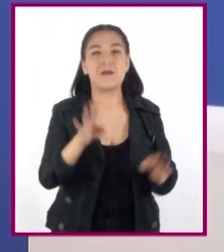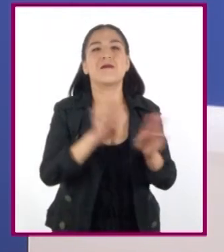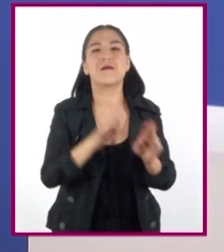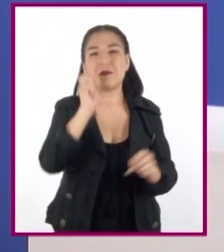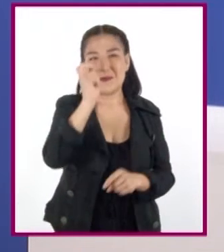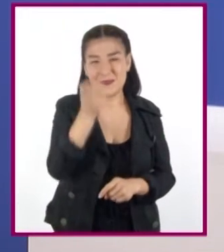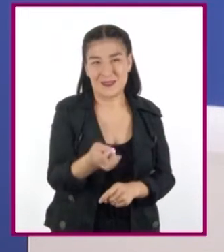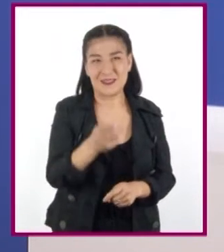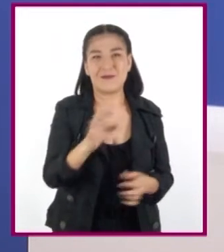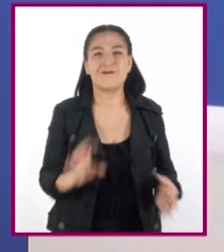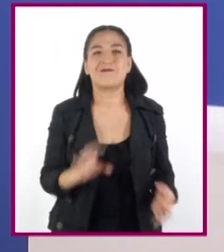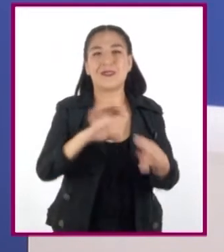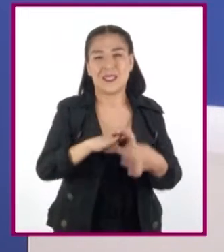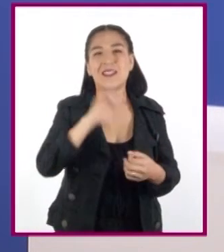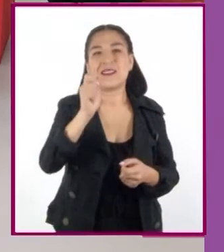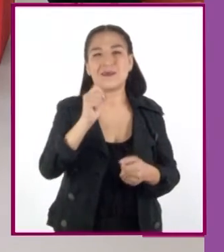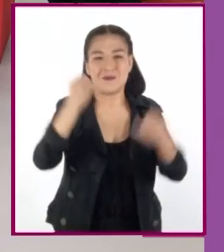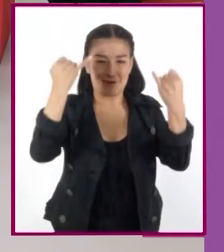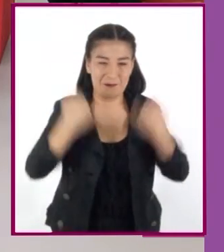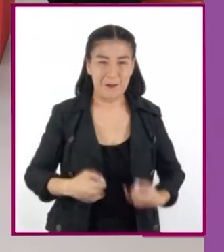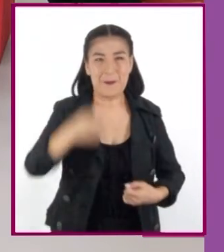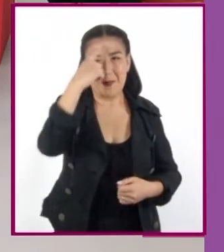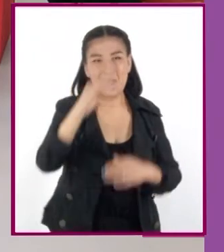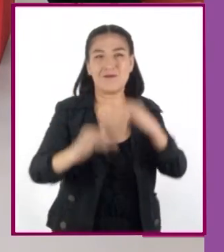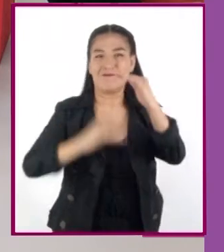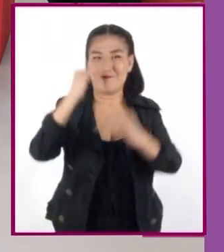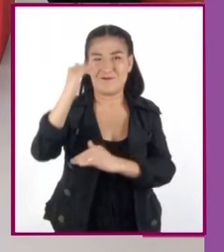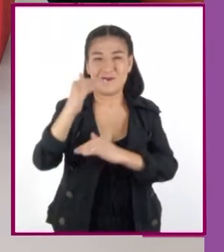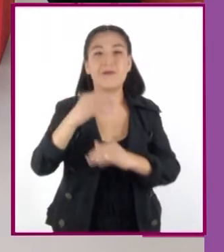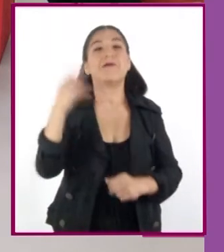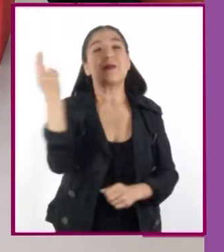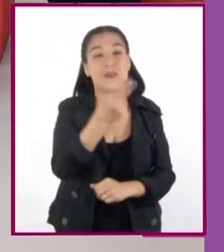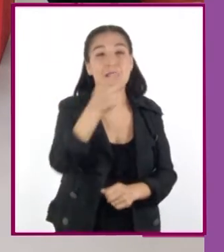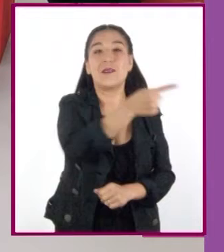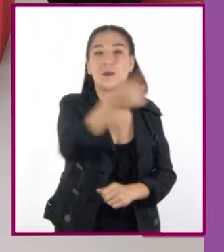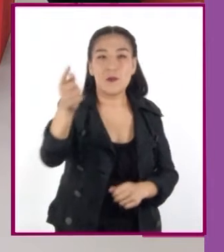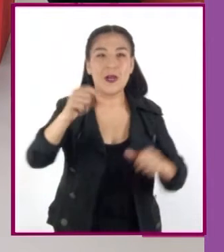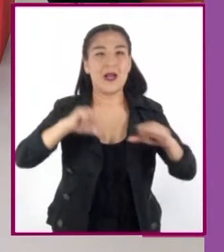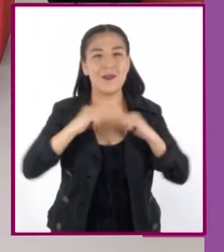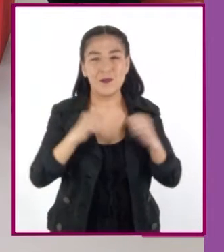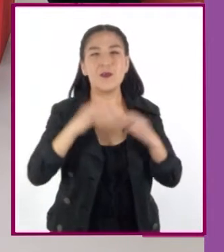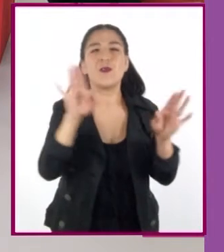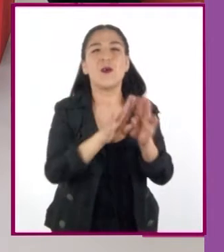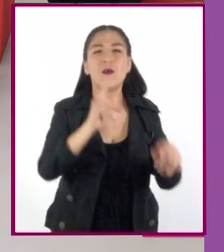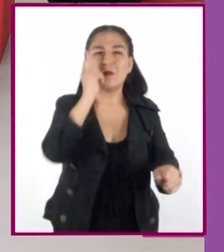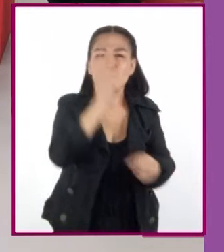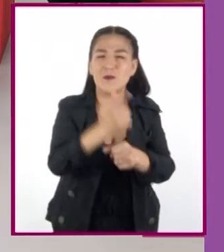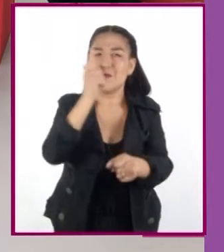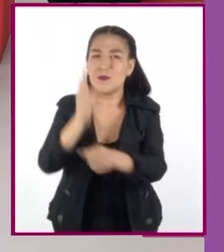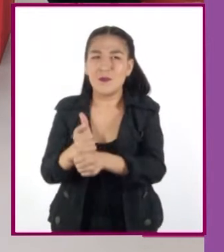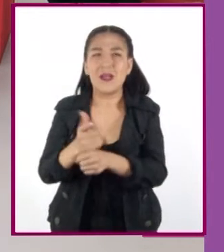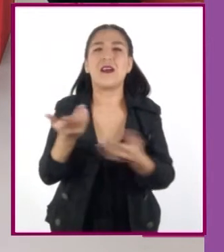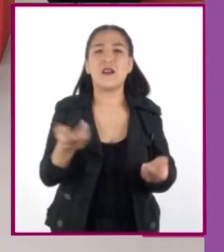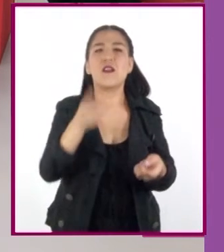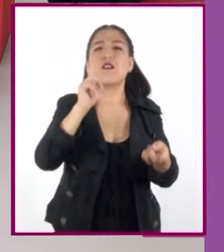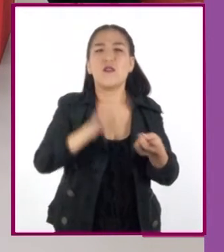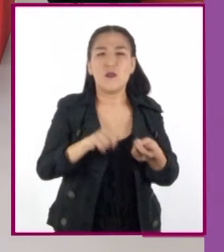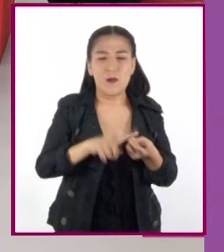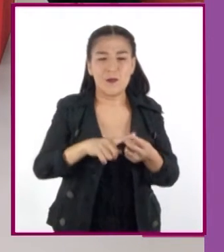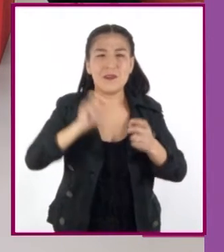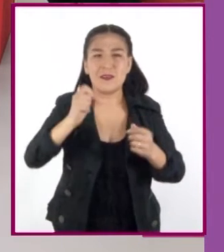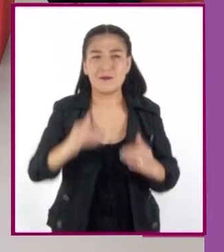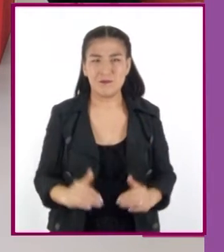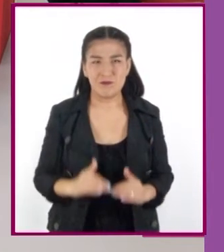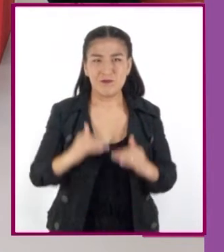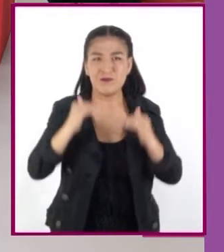parte de la construcción de la identidad. Es necesario que ustedes se den cuenta desde dónde están construyendo su